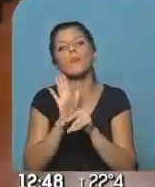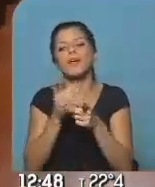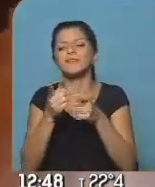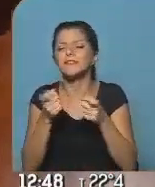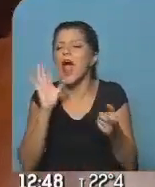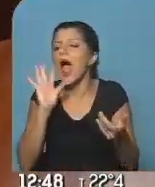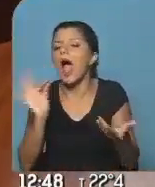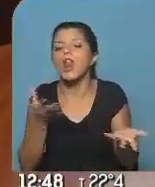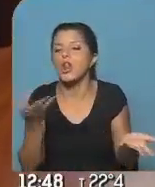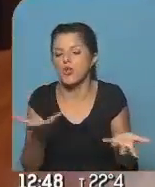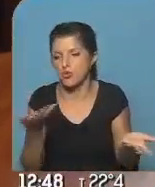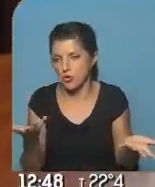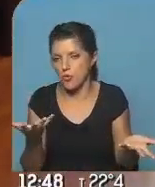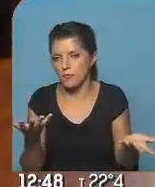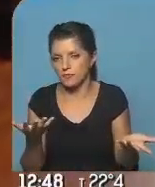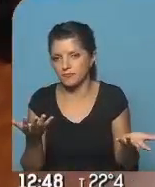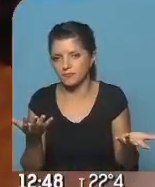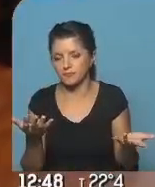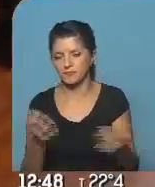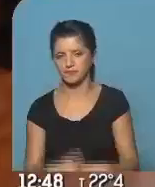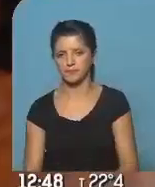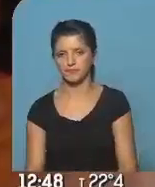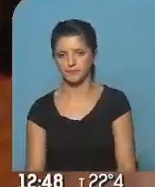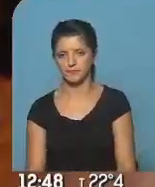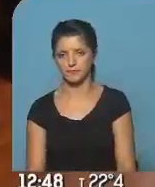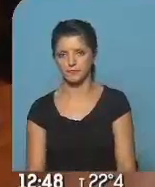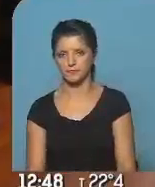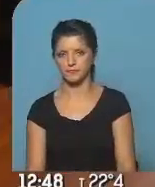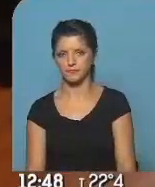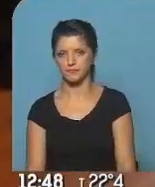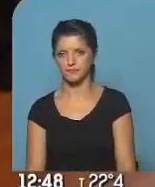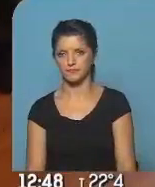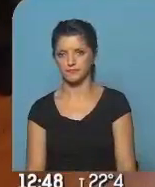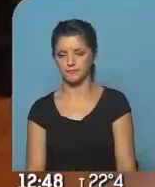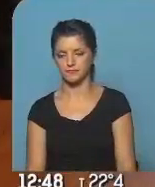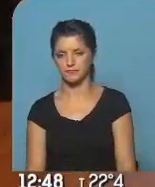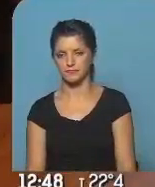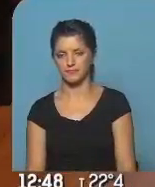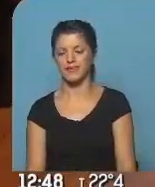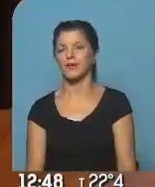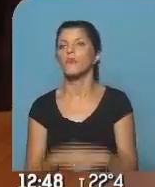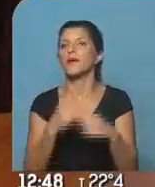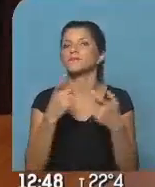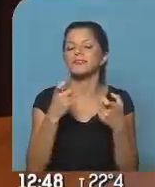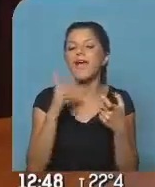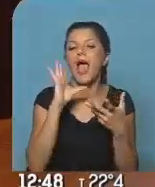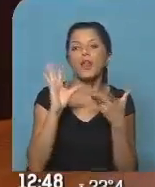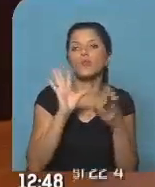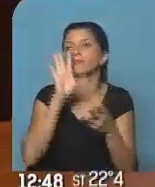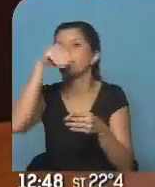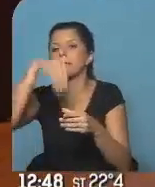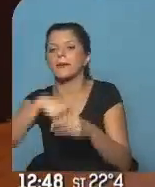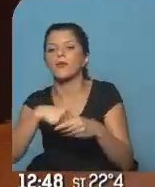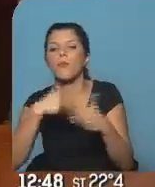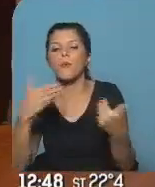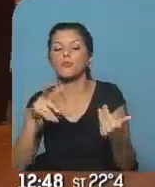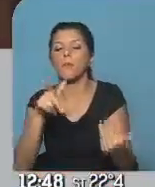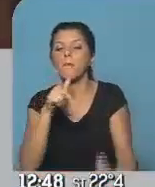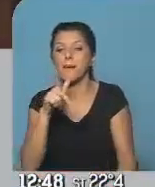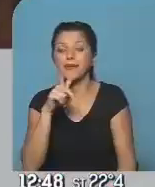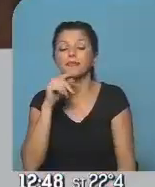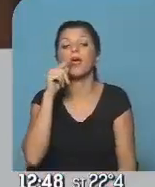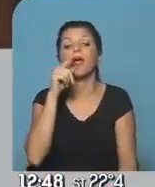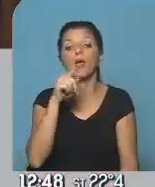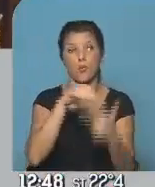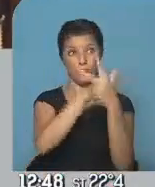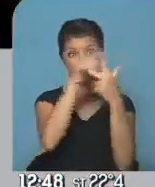en ese sentido, me parece que el ataque, digamos, o la réplica